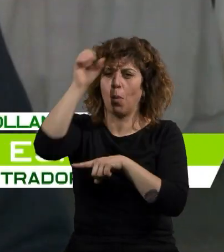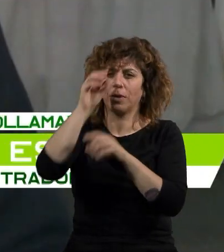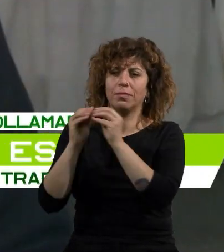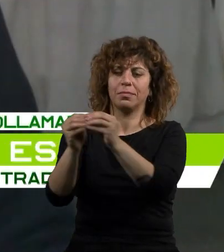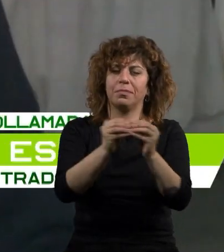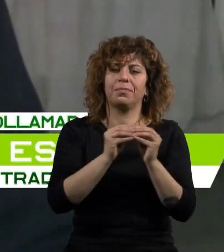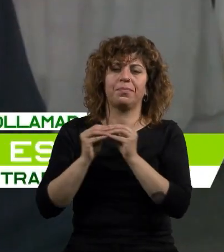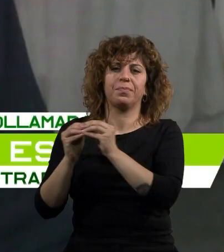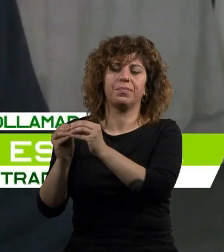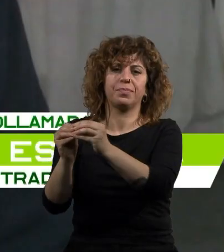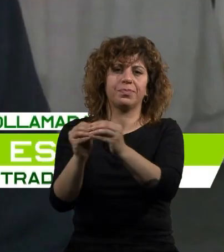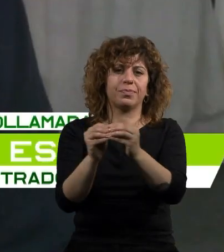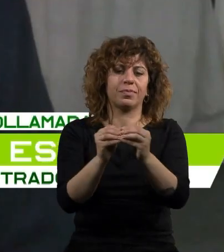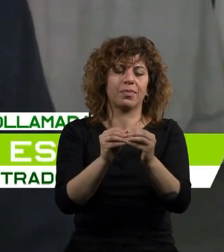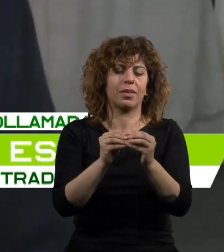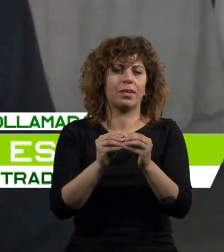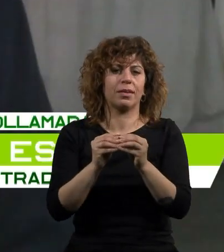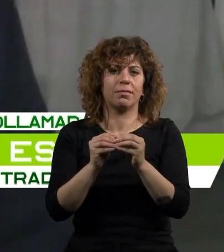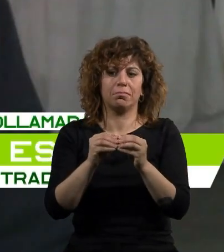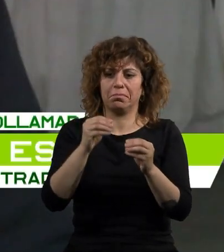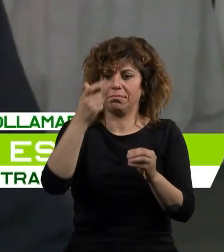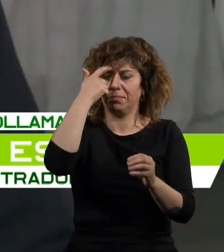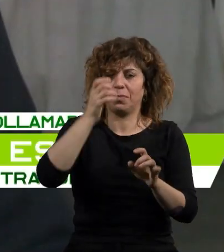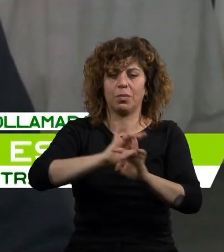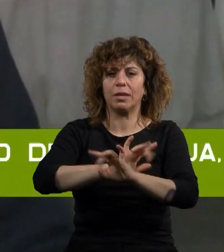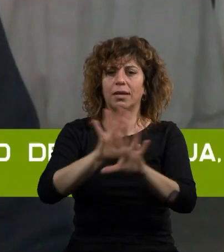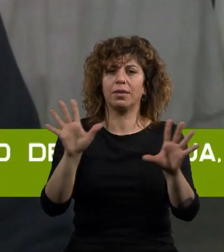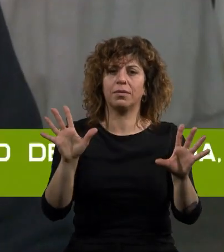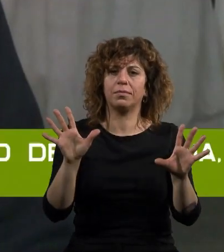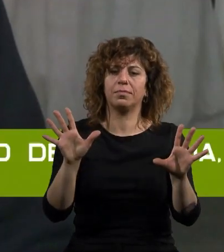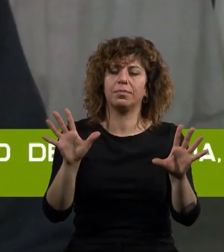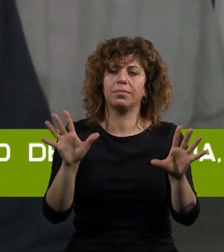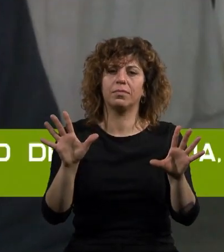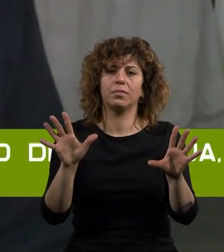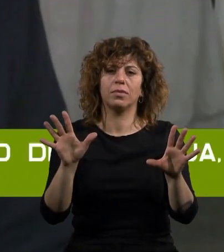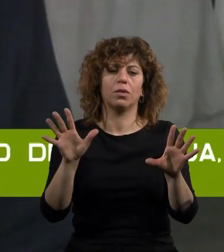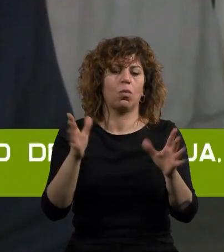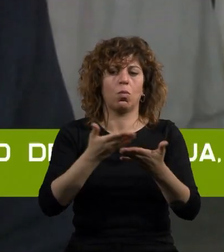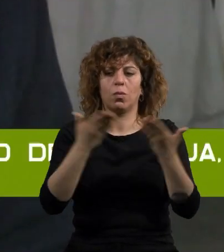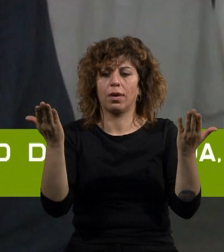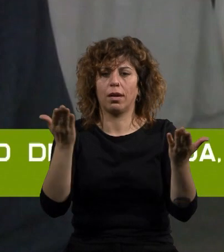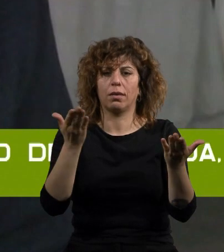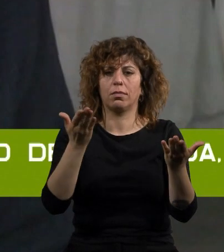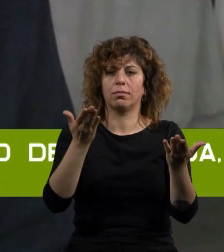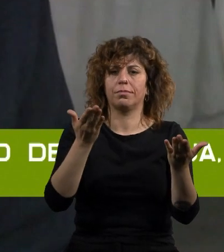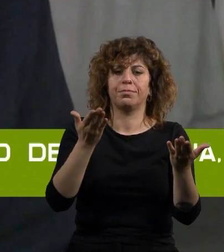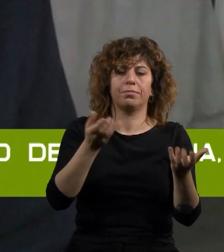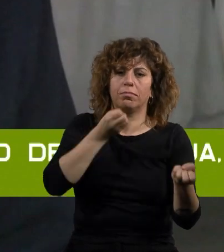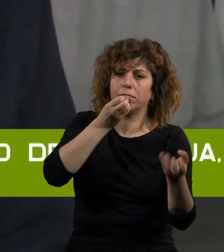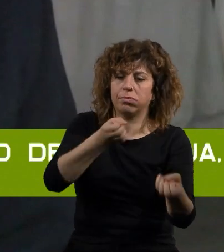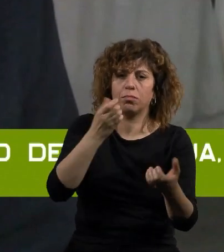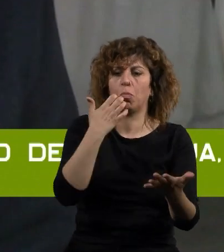solo queríamos, bueno, por supuesto, todo tipo de narración, bien sea audiovisual,